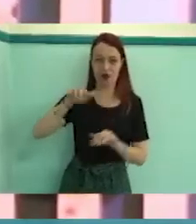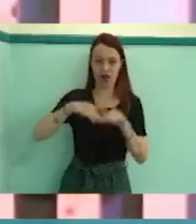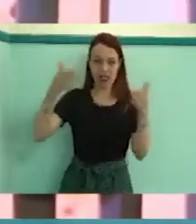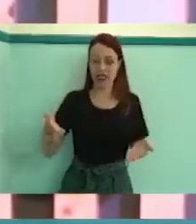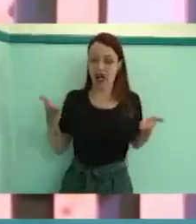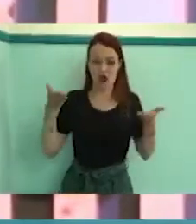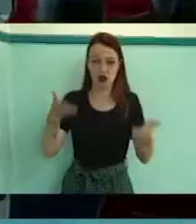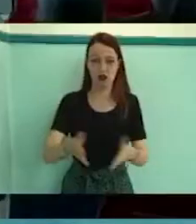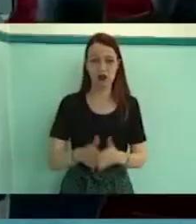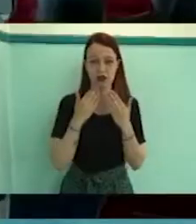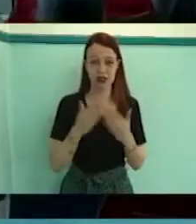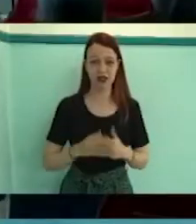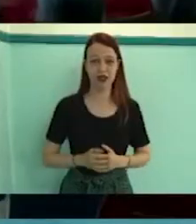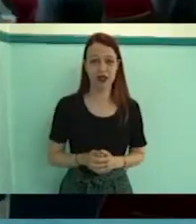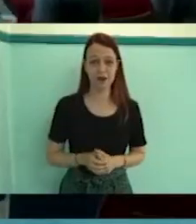todo